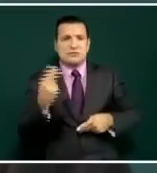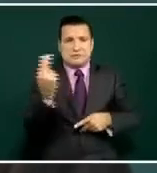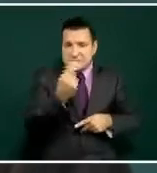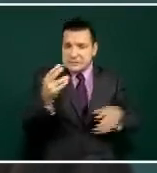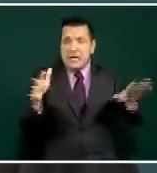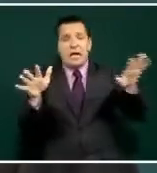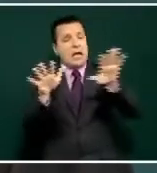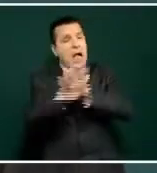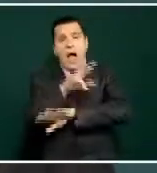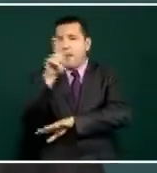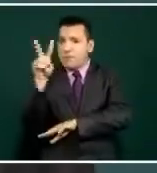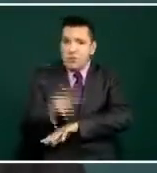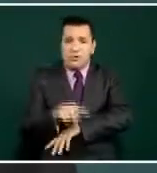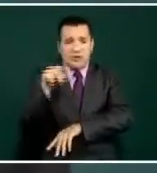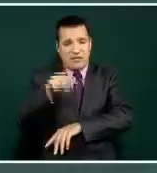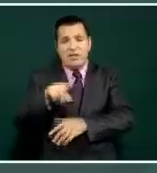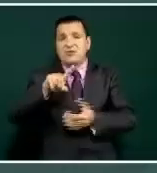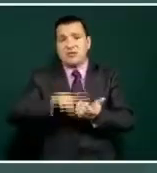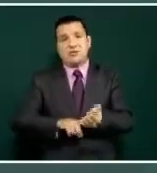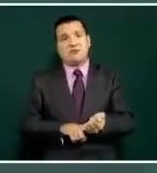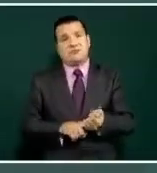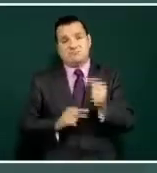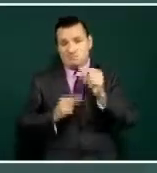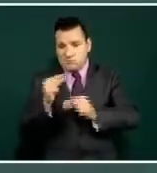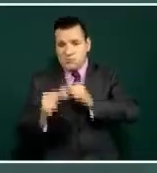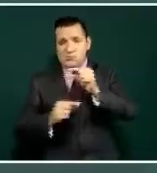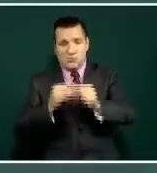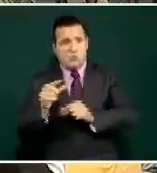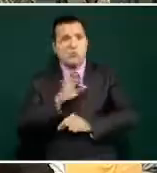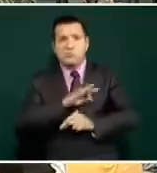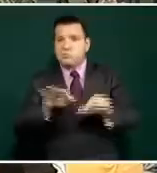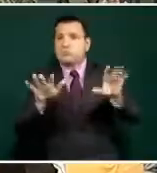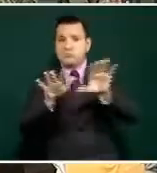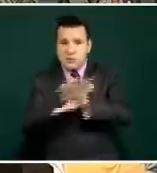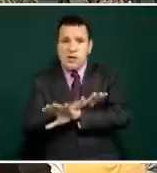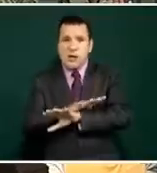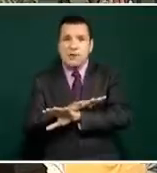verdadero. Vamos a lo nacional.